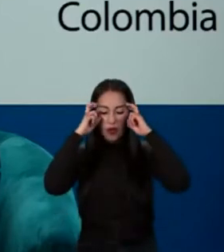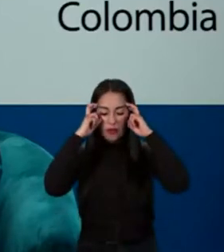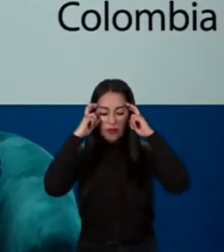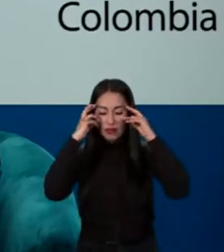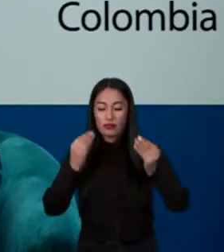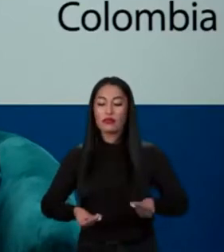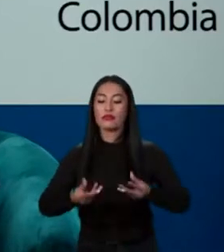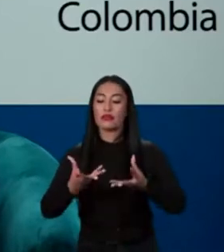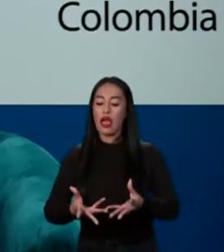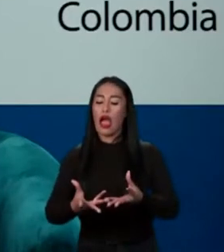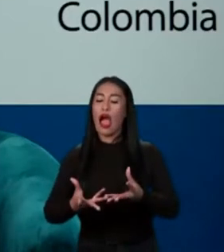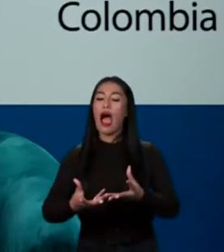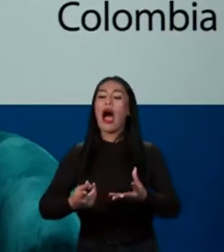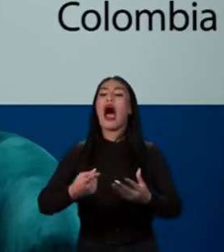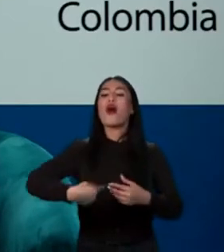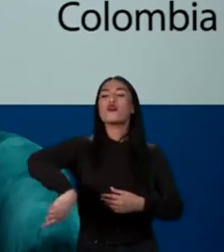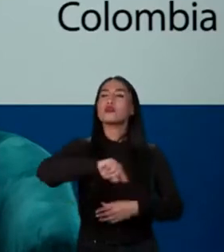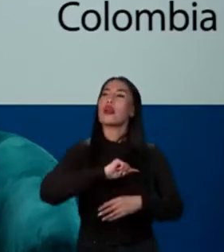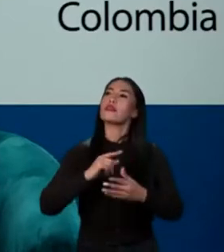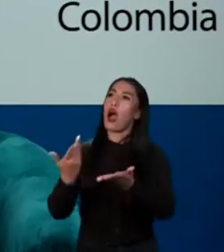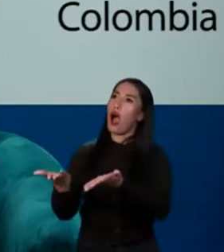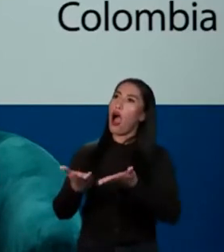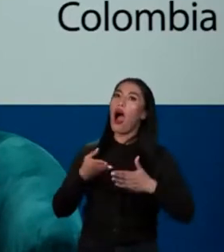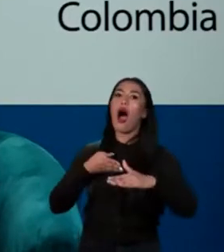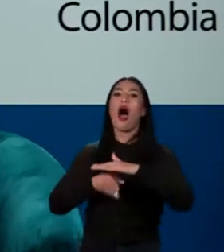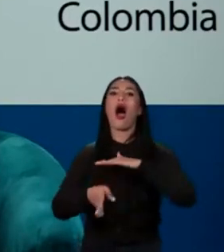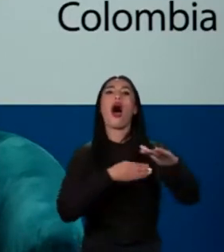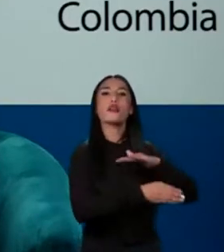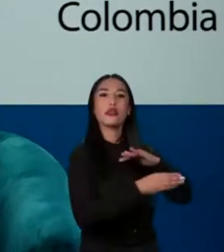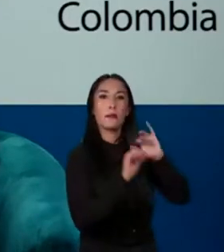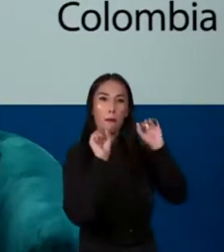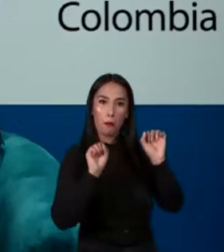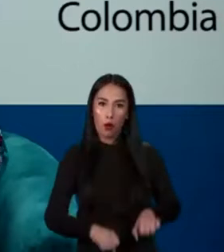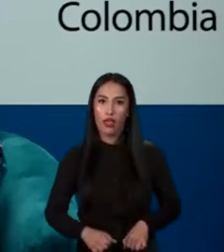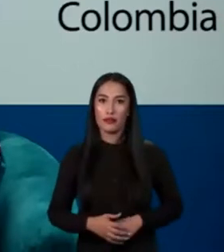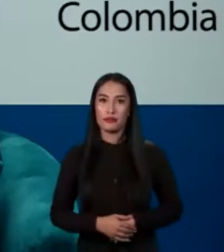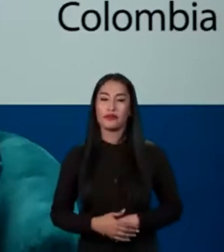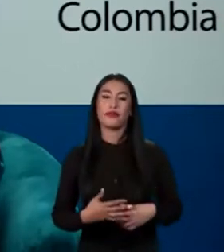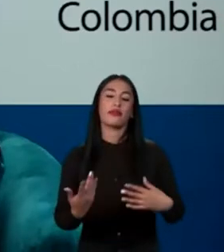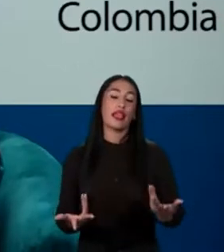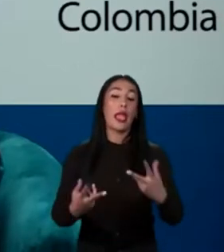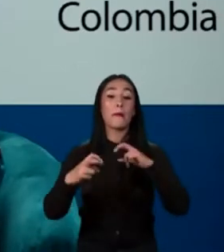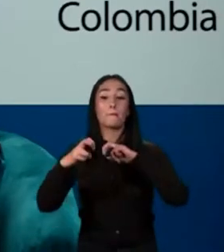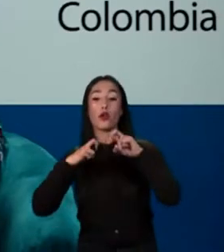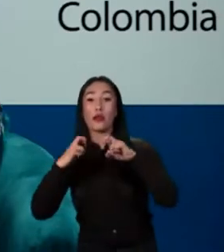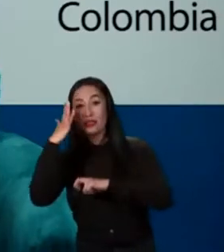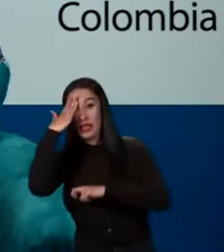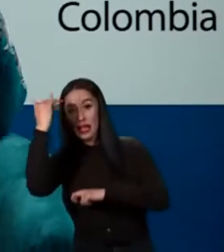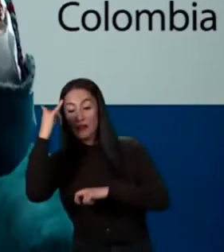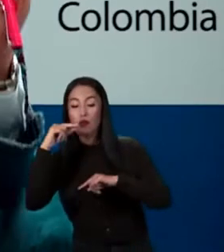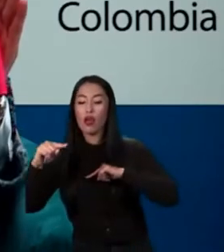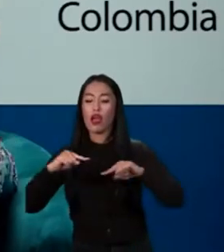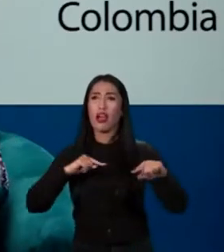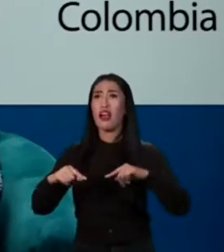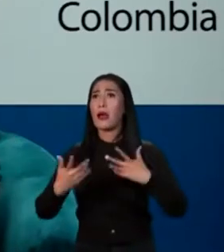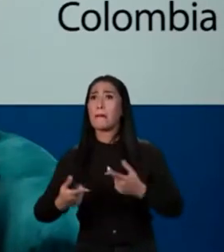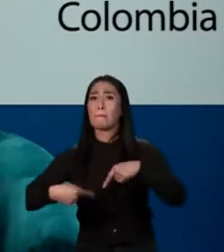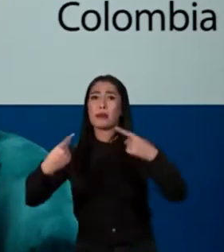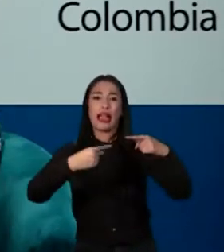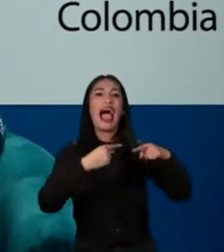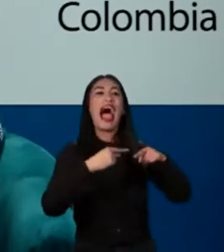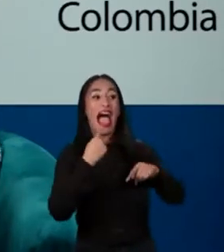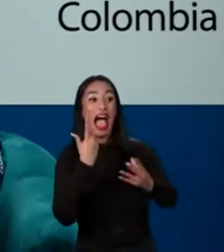servicio de nuestra institución entonces en problemas académico administrativos invitamos a los grupos de investigación